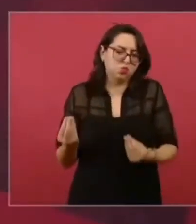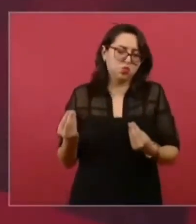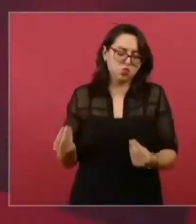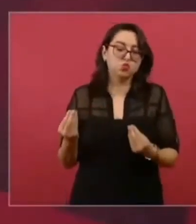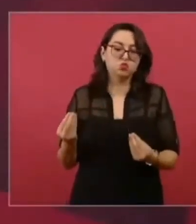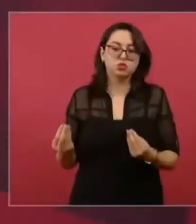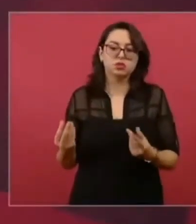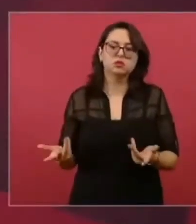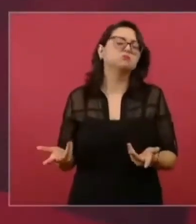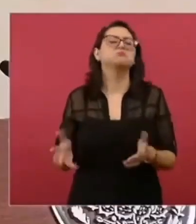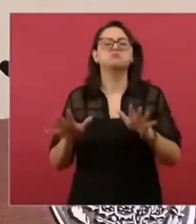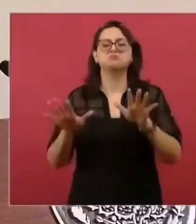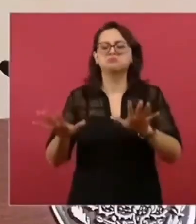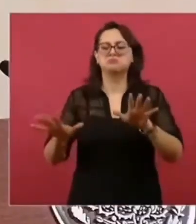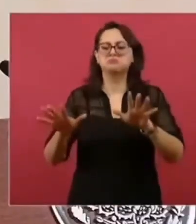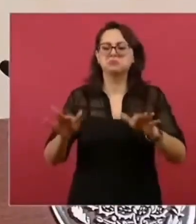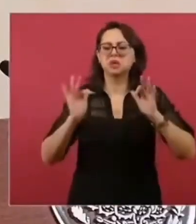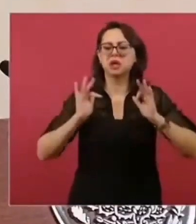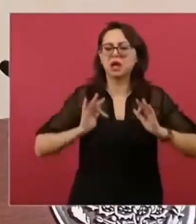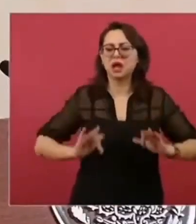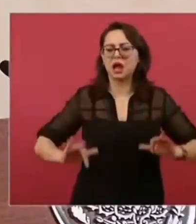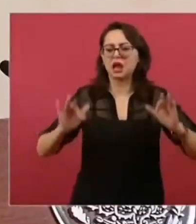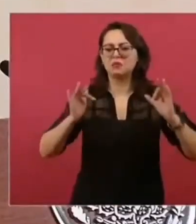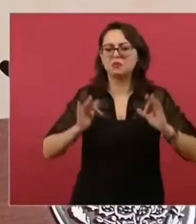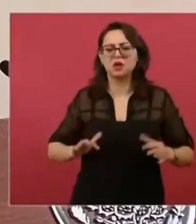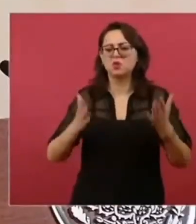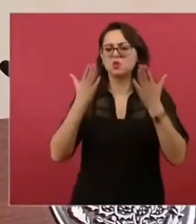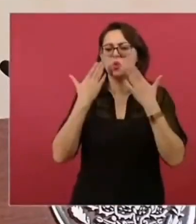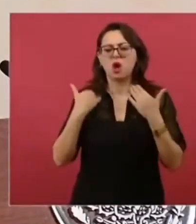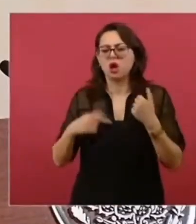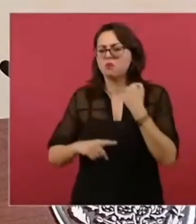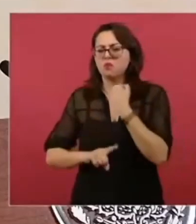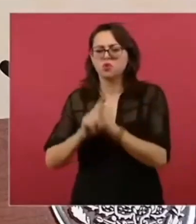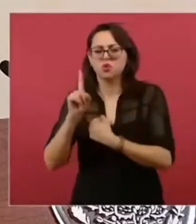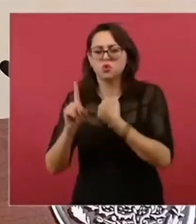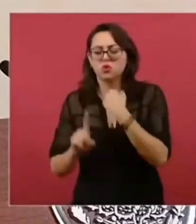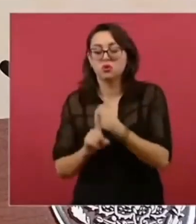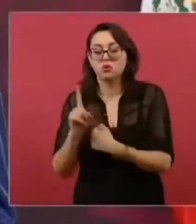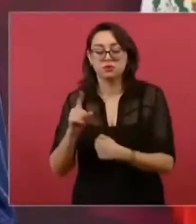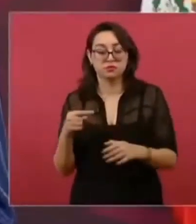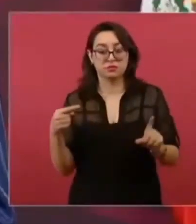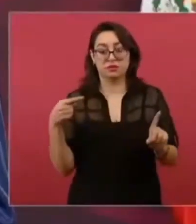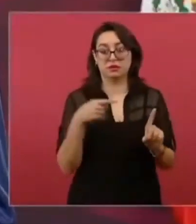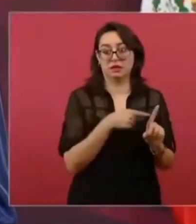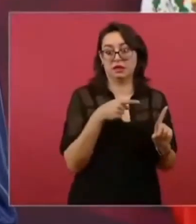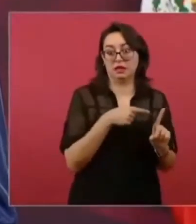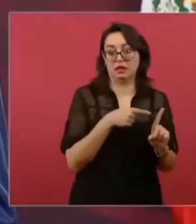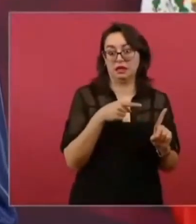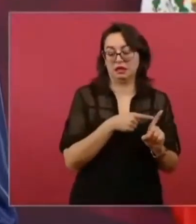Entonces él pidió información, ¿no?, para que la gente nos desmintiera.